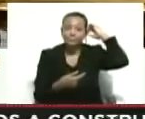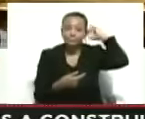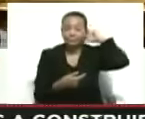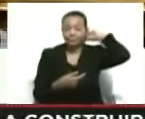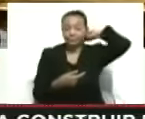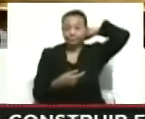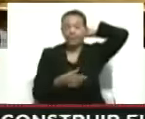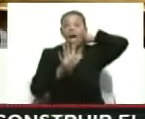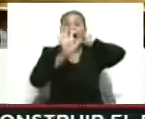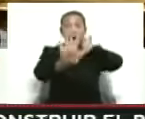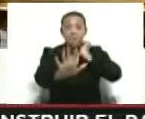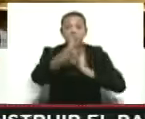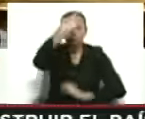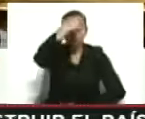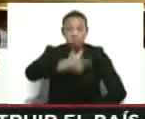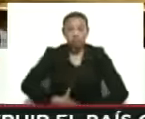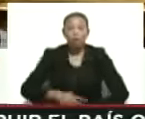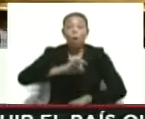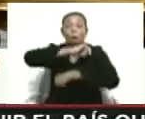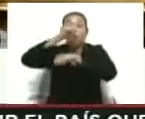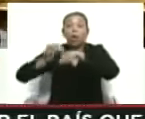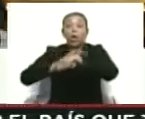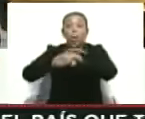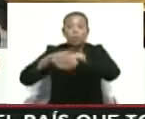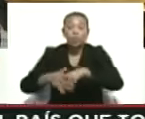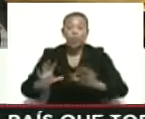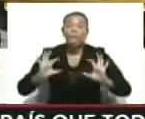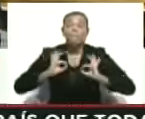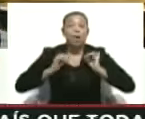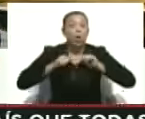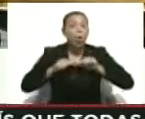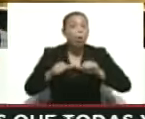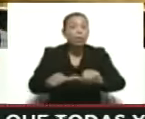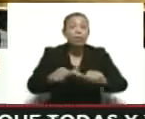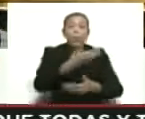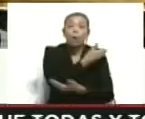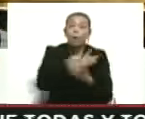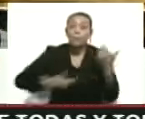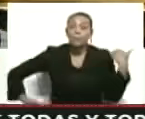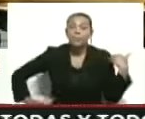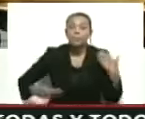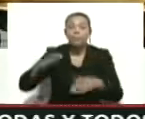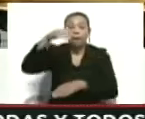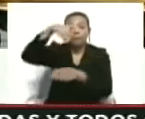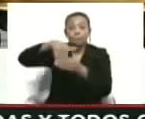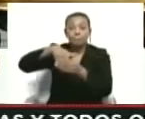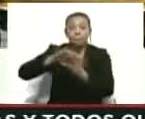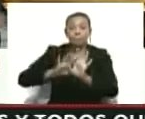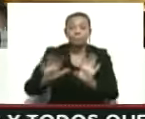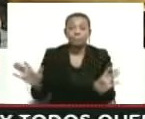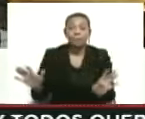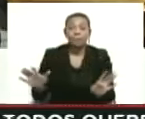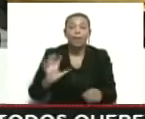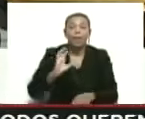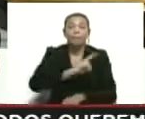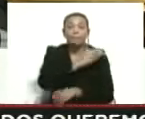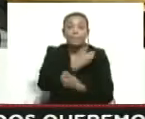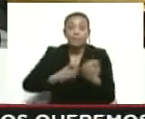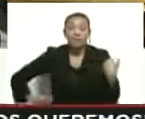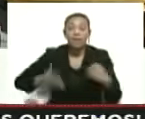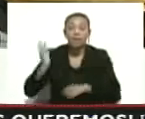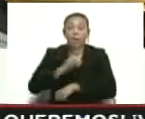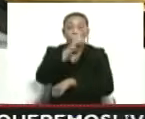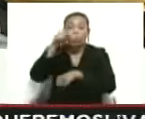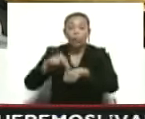Queda así investido el diputado Jorge Rodríguez Gómez como presidente de la Asamblea Nacional de la República Bolivariana de Venezuela para